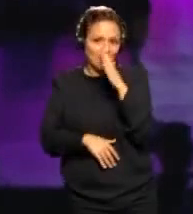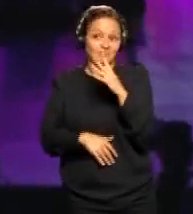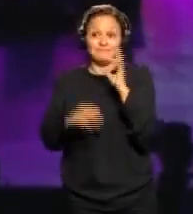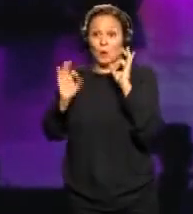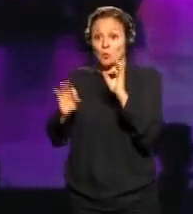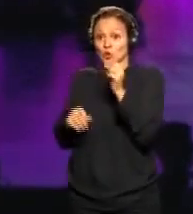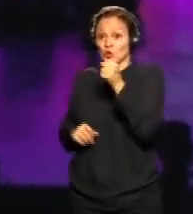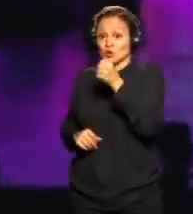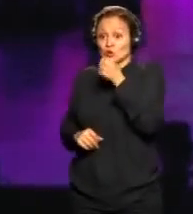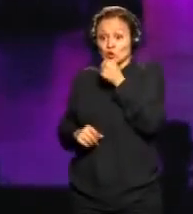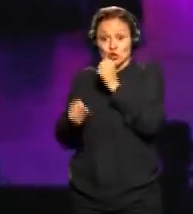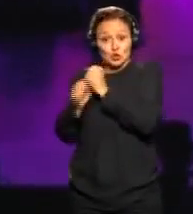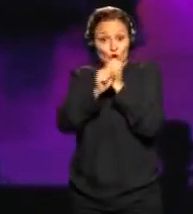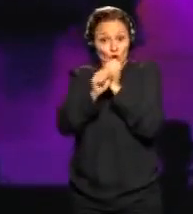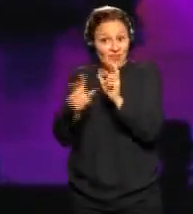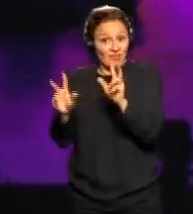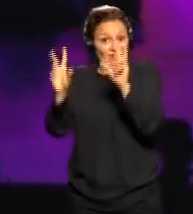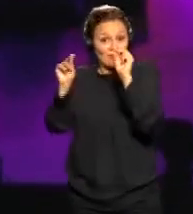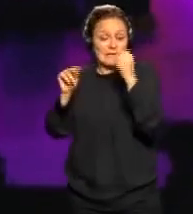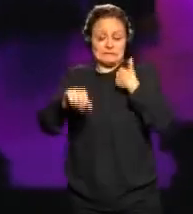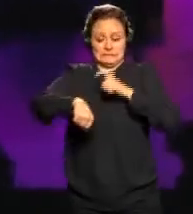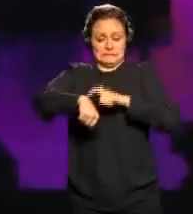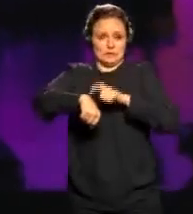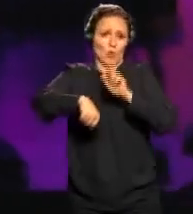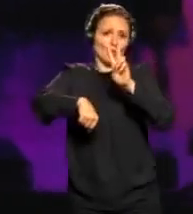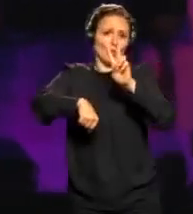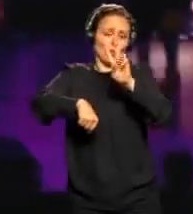Ahí están, con prácticamente 4 minutos.